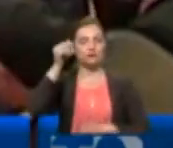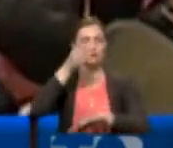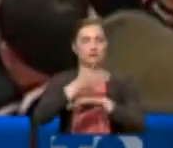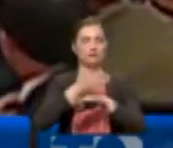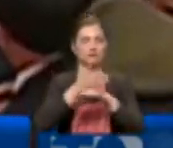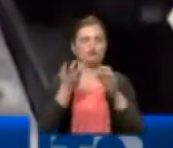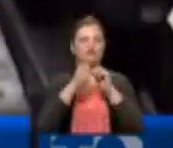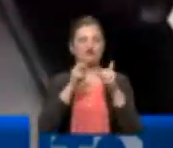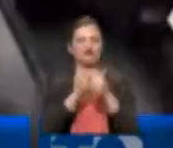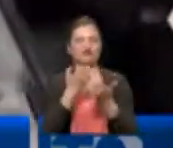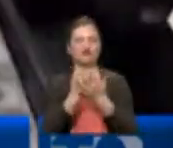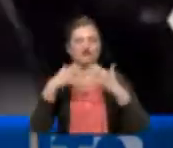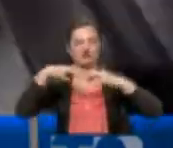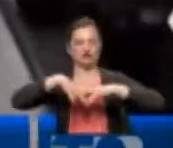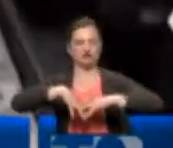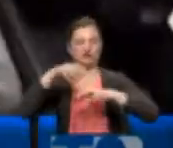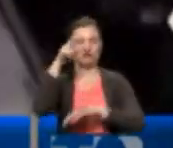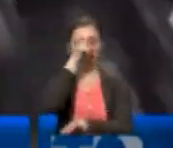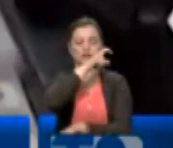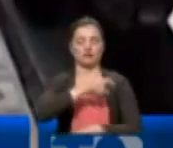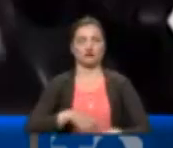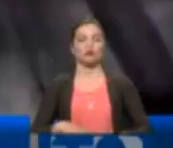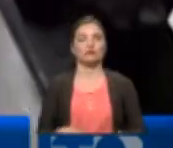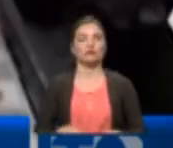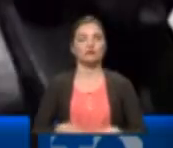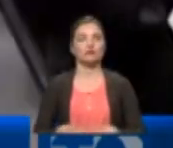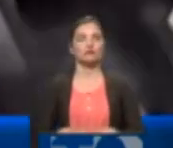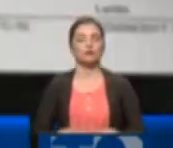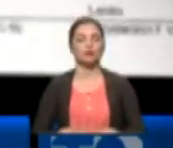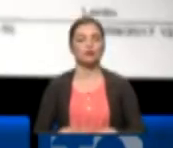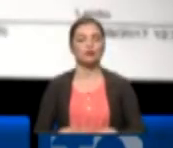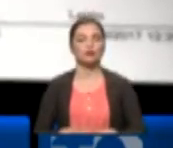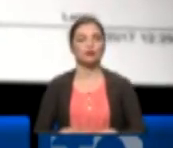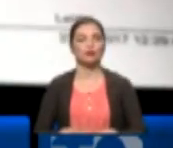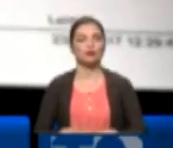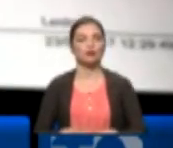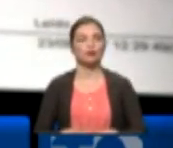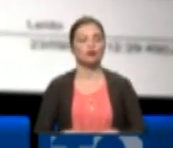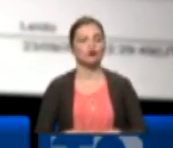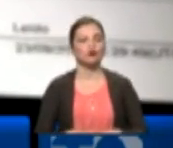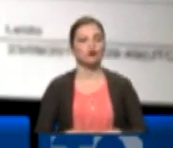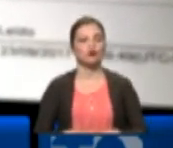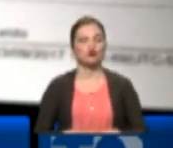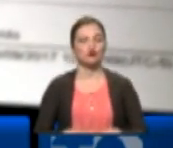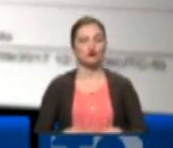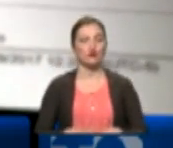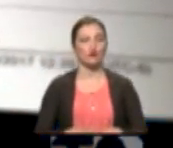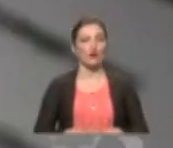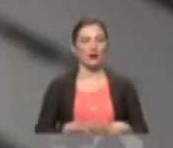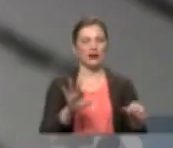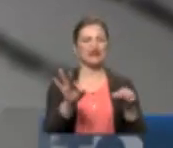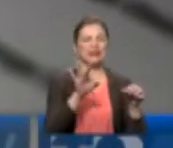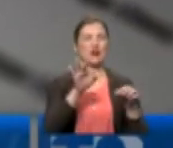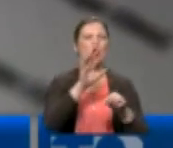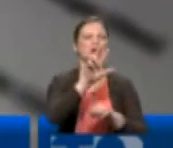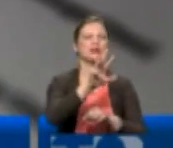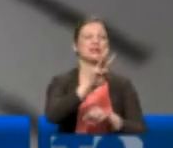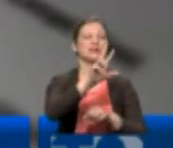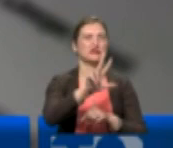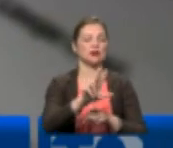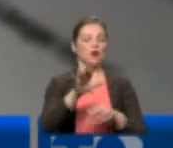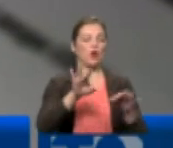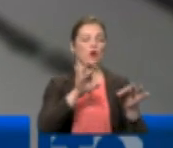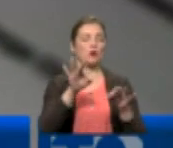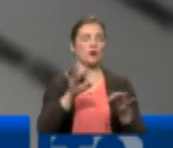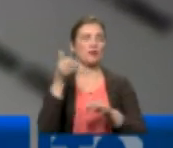anterior y que revelaba un complicado panorama económico para el Ecuador. En las 63 fojas extraídas del teléfono celular